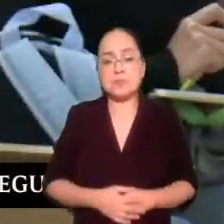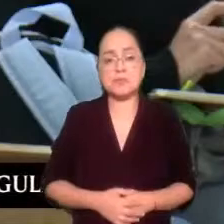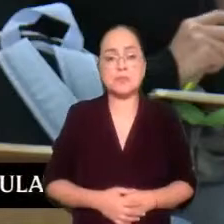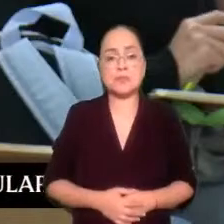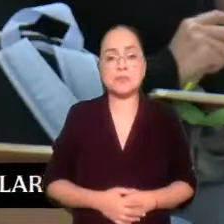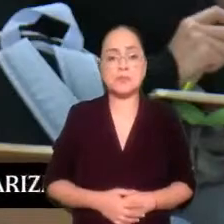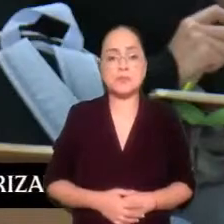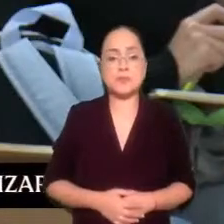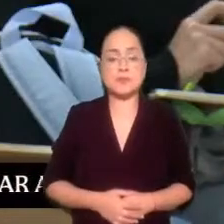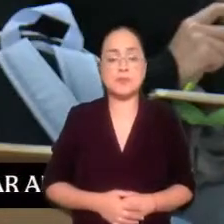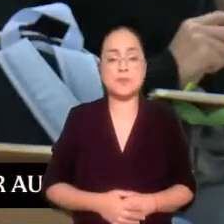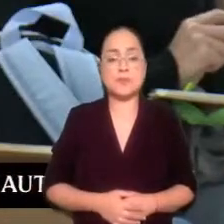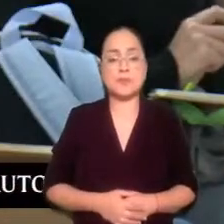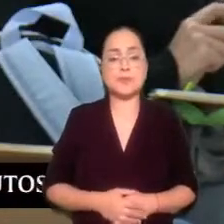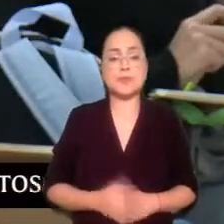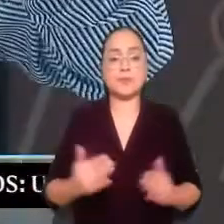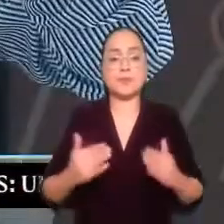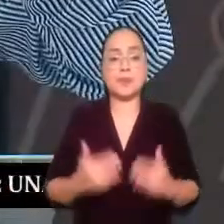Entonces,